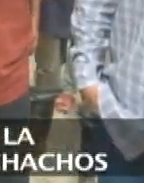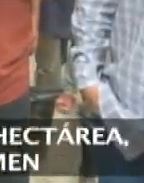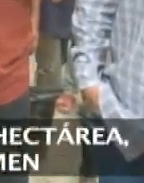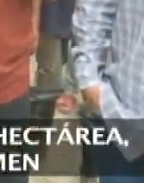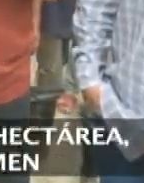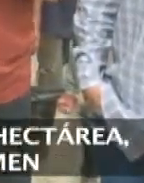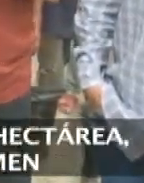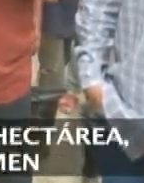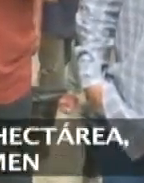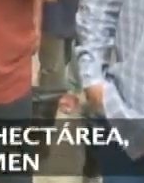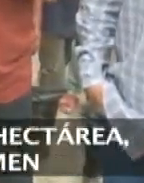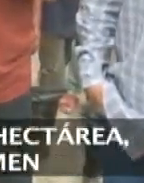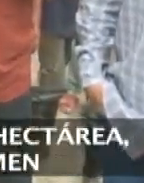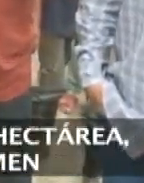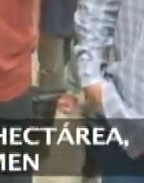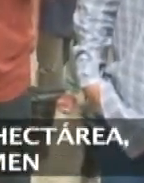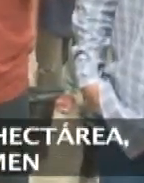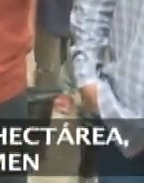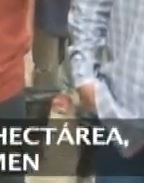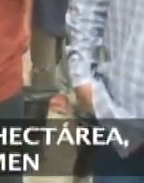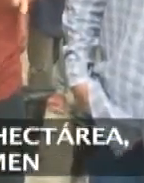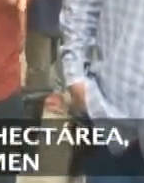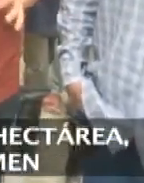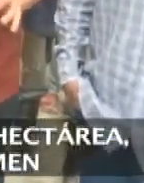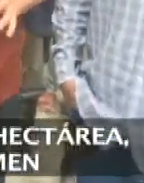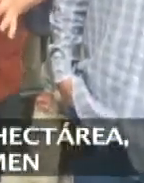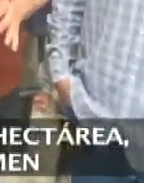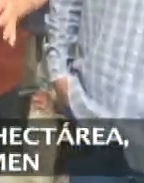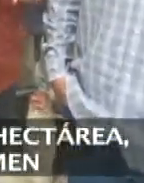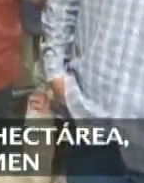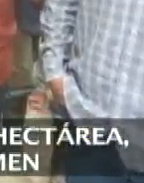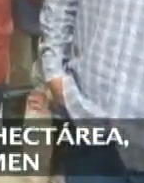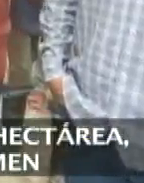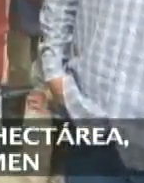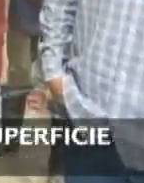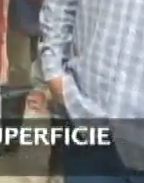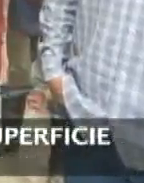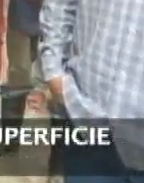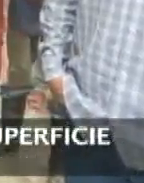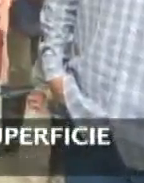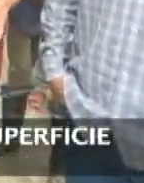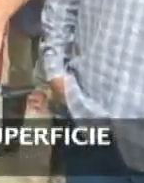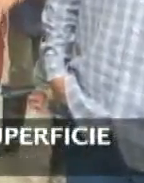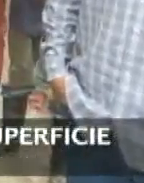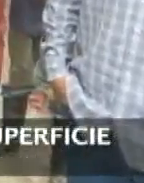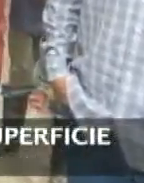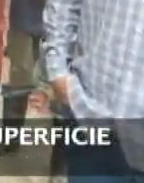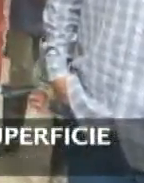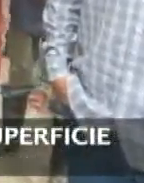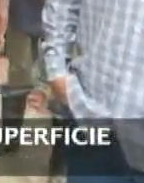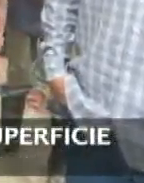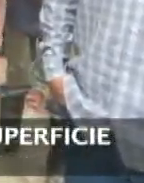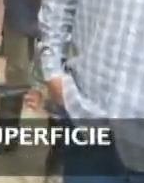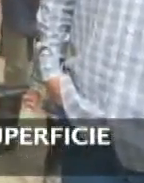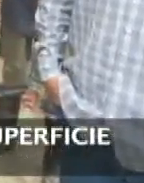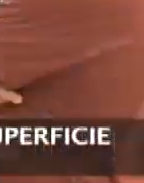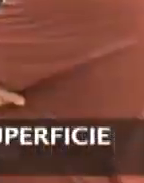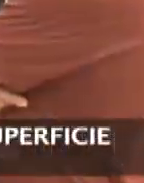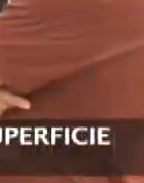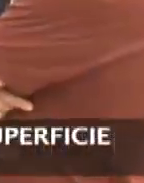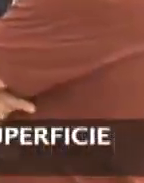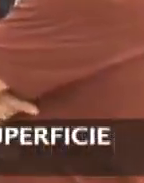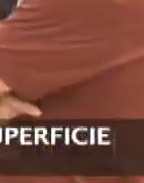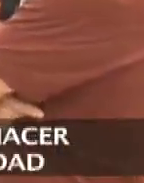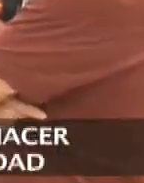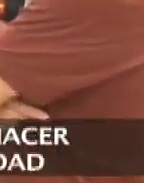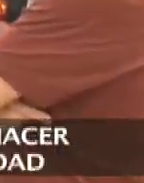los muchachos que tenían apenas un cuarto de hectárea. Estamos subiendo el volumen de superficie. Una parte de esa superficie la van